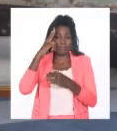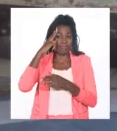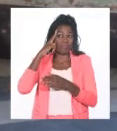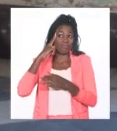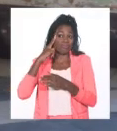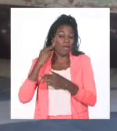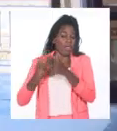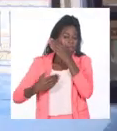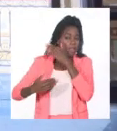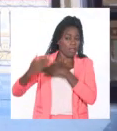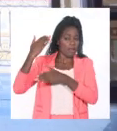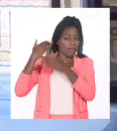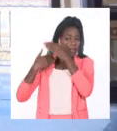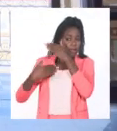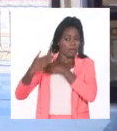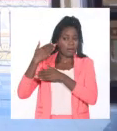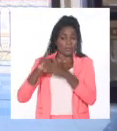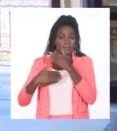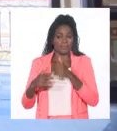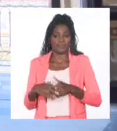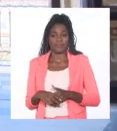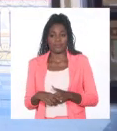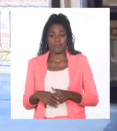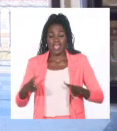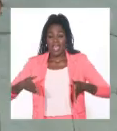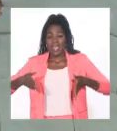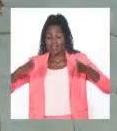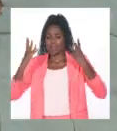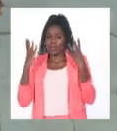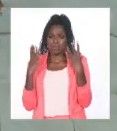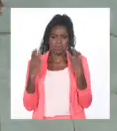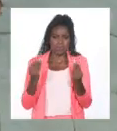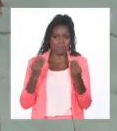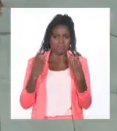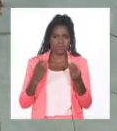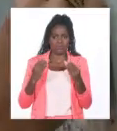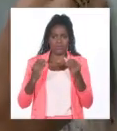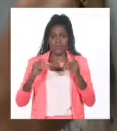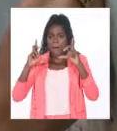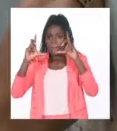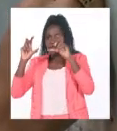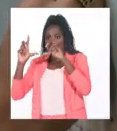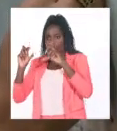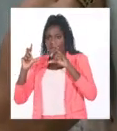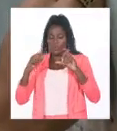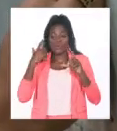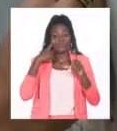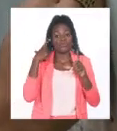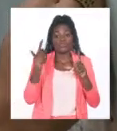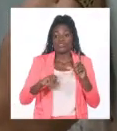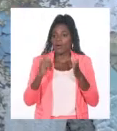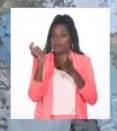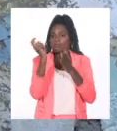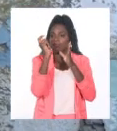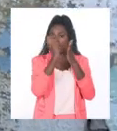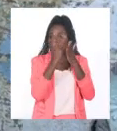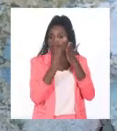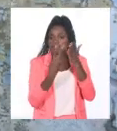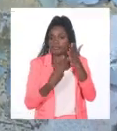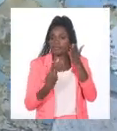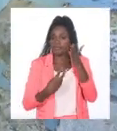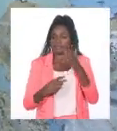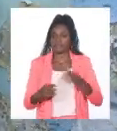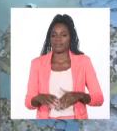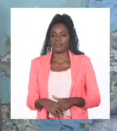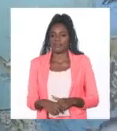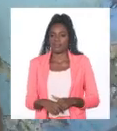está abarrotado de pintura mural, es un tesoro, más todo lo que se ha aparecido durante la escala, que en un